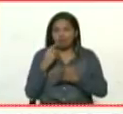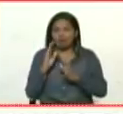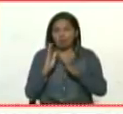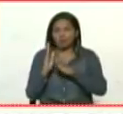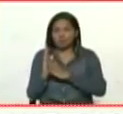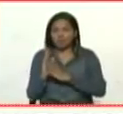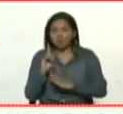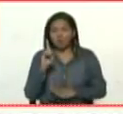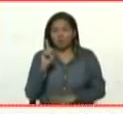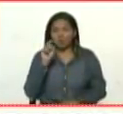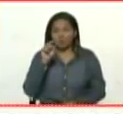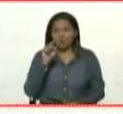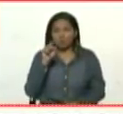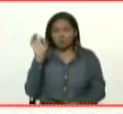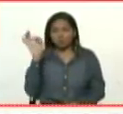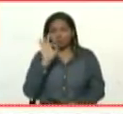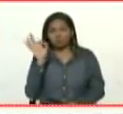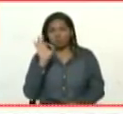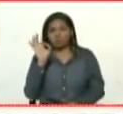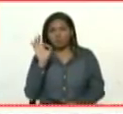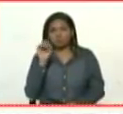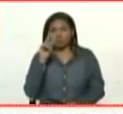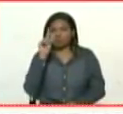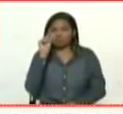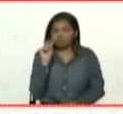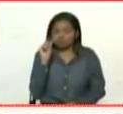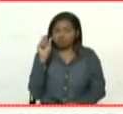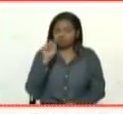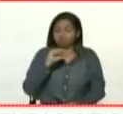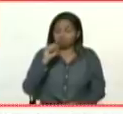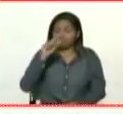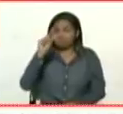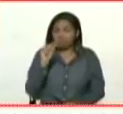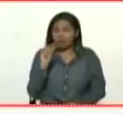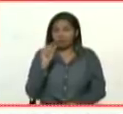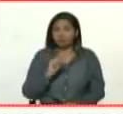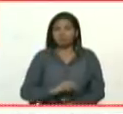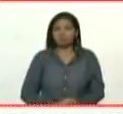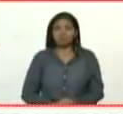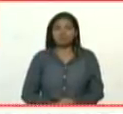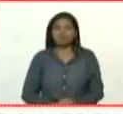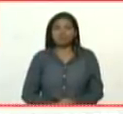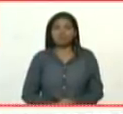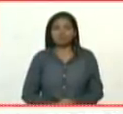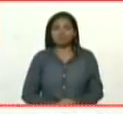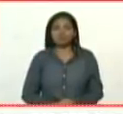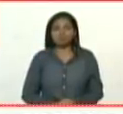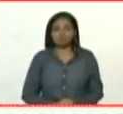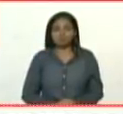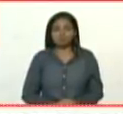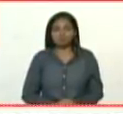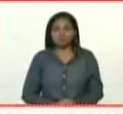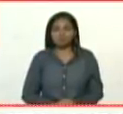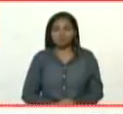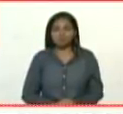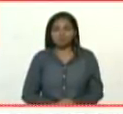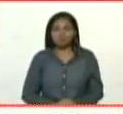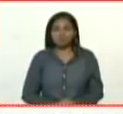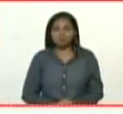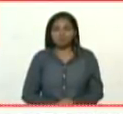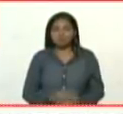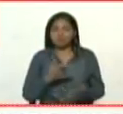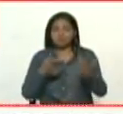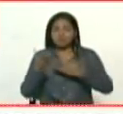del 1.1%, lo cual es bajo. Demuestra una gran capacidad de seguimiento del